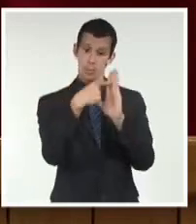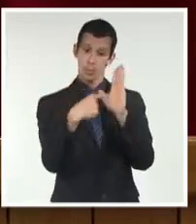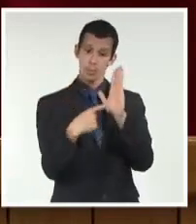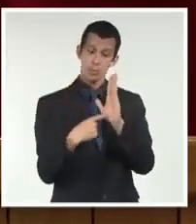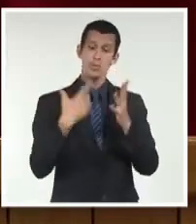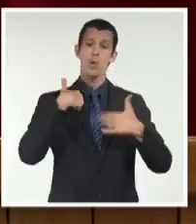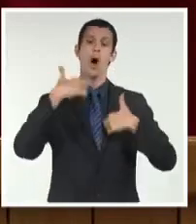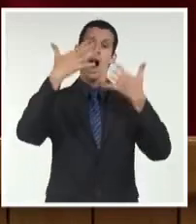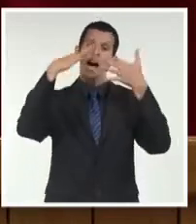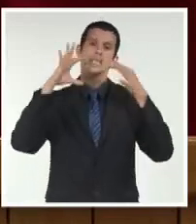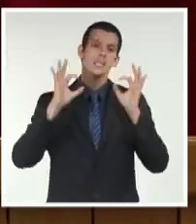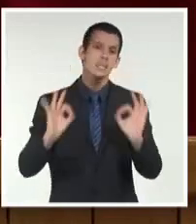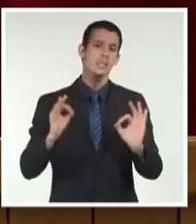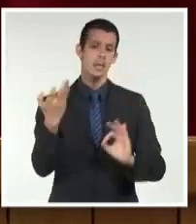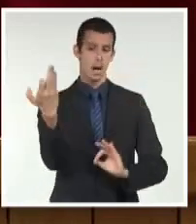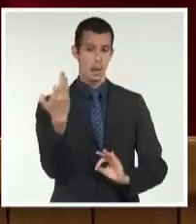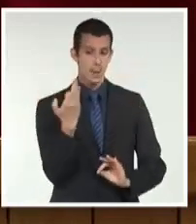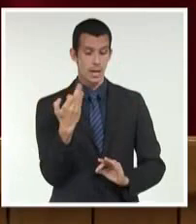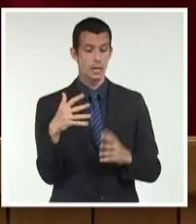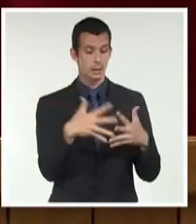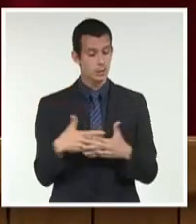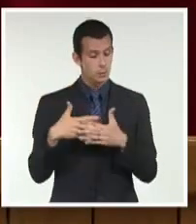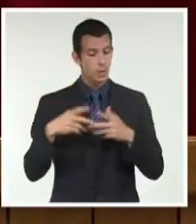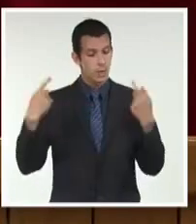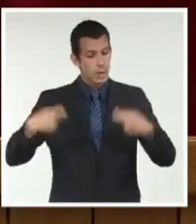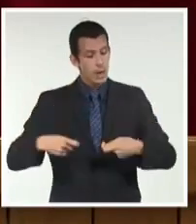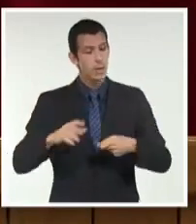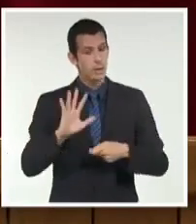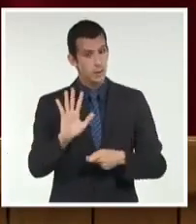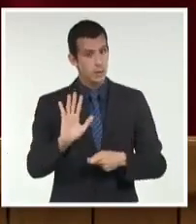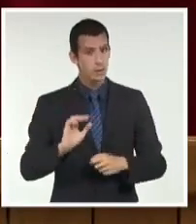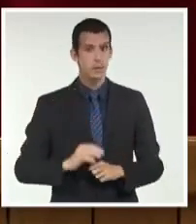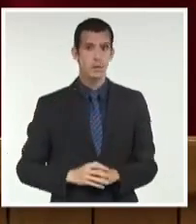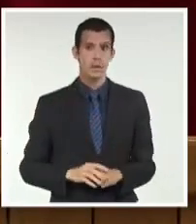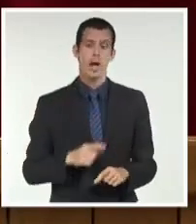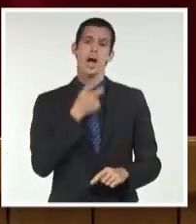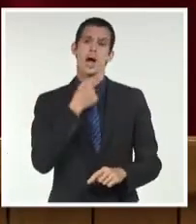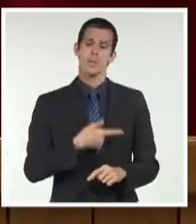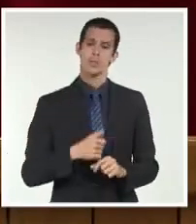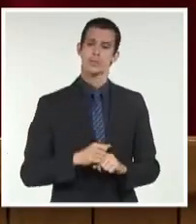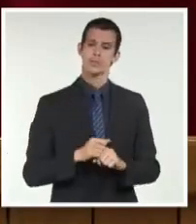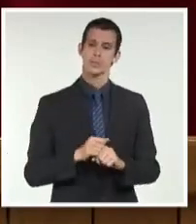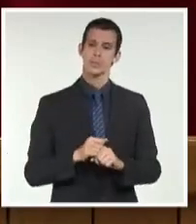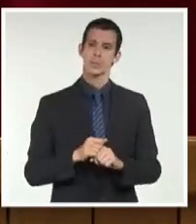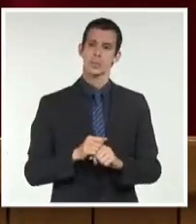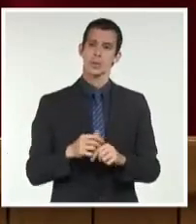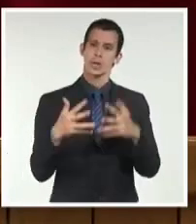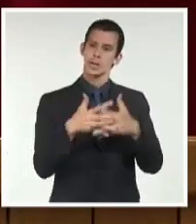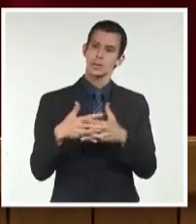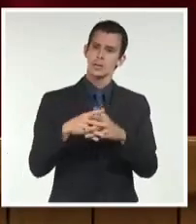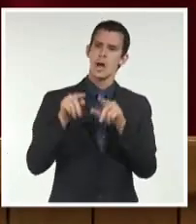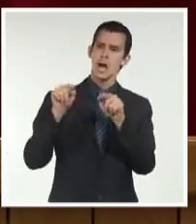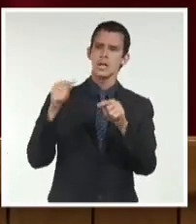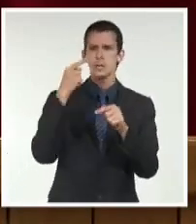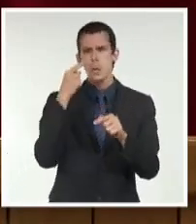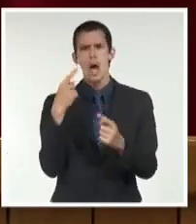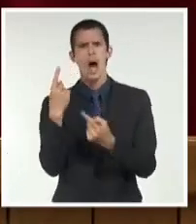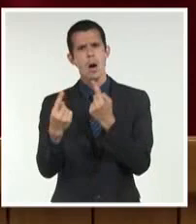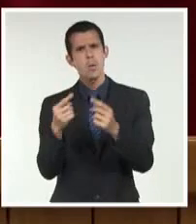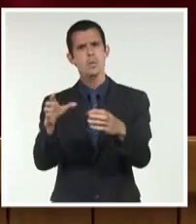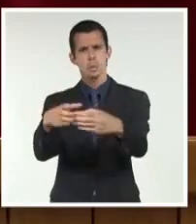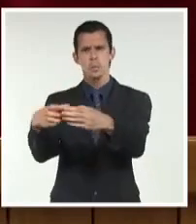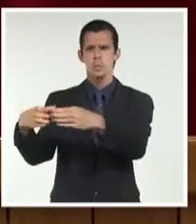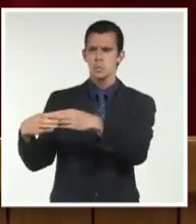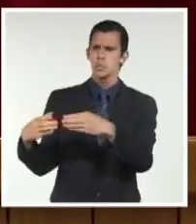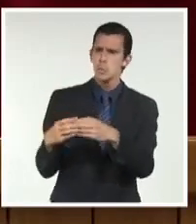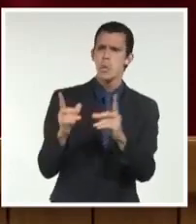los lazos más amplios posibles con los numerosos sectores de ese país que tienen la disposición de acercarse a Cuba.